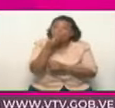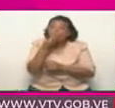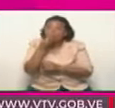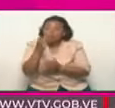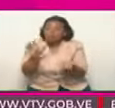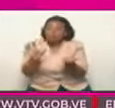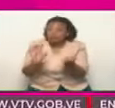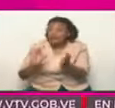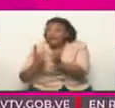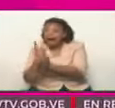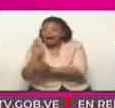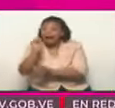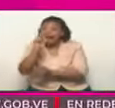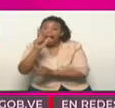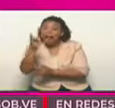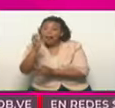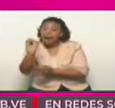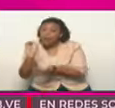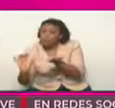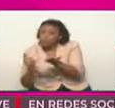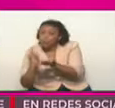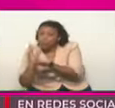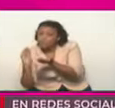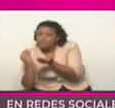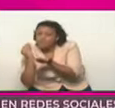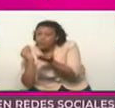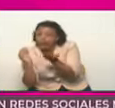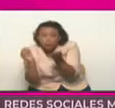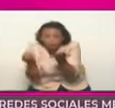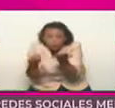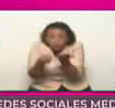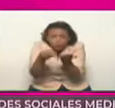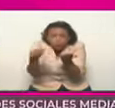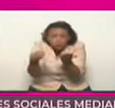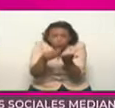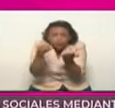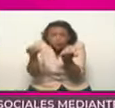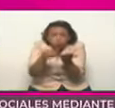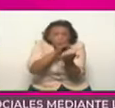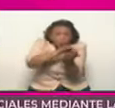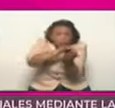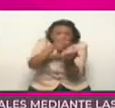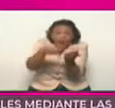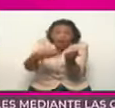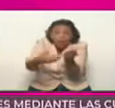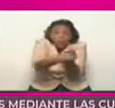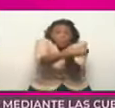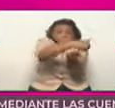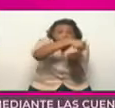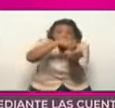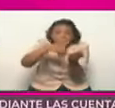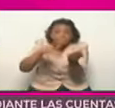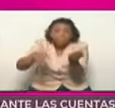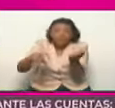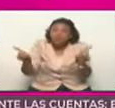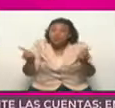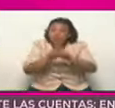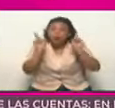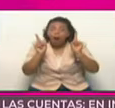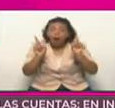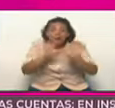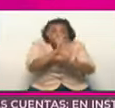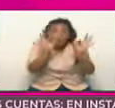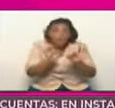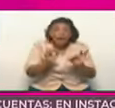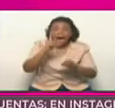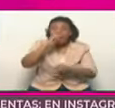¿verdad? Entonces, en esa estación se va a desarrollar un paquete tecnológico que se implementó